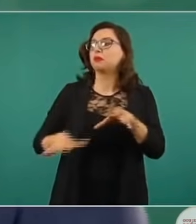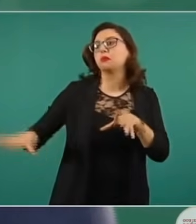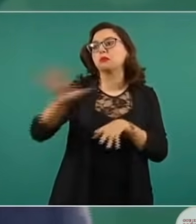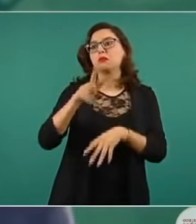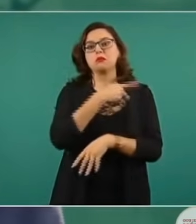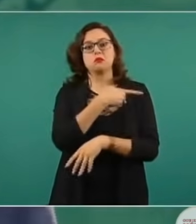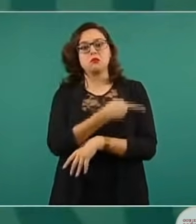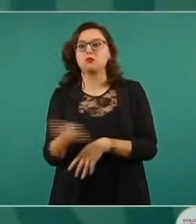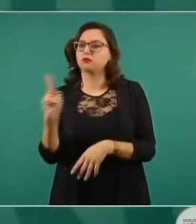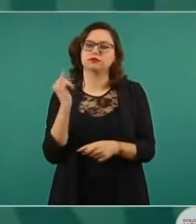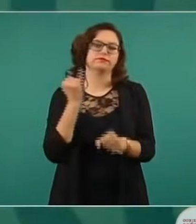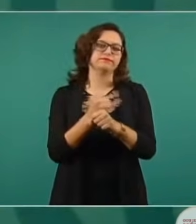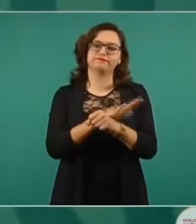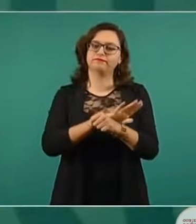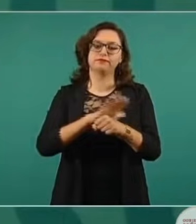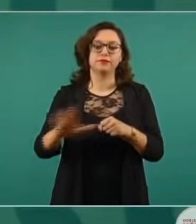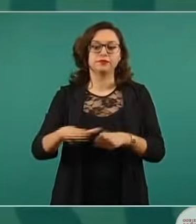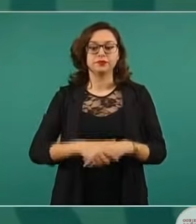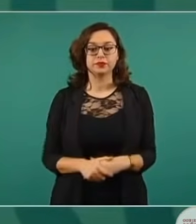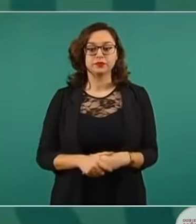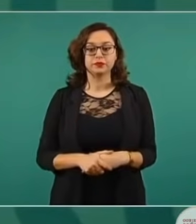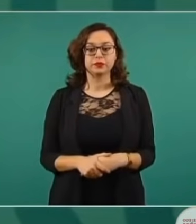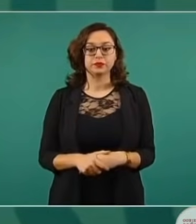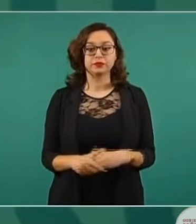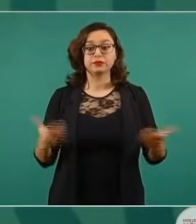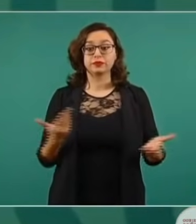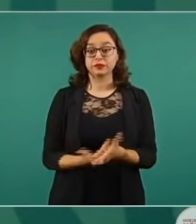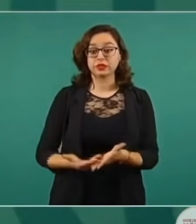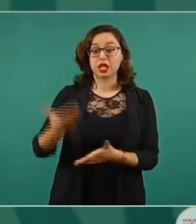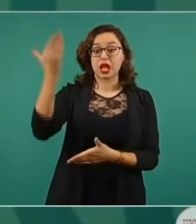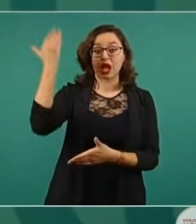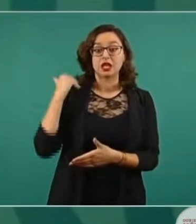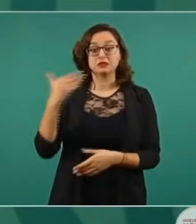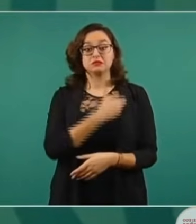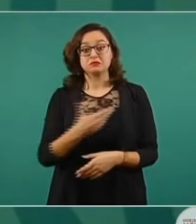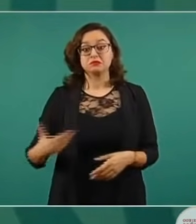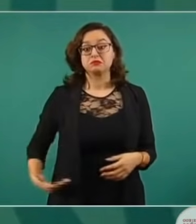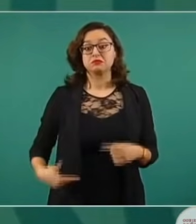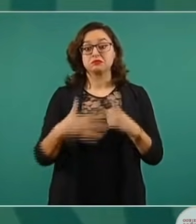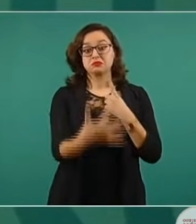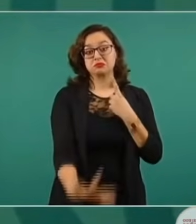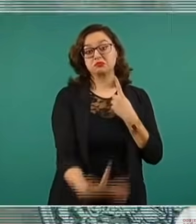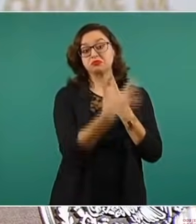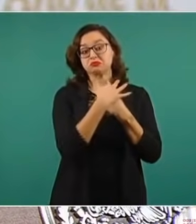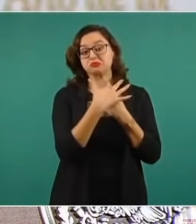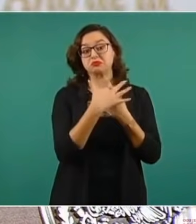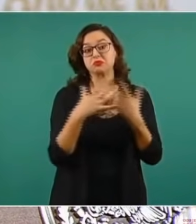Y dicen, es que antes los presidentes tenían mucha popularidad y ahora el